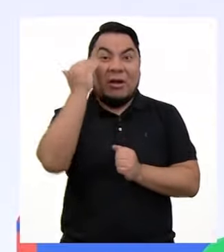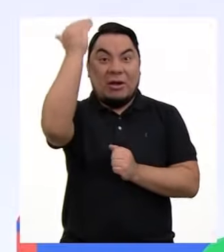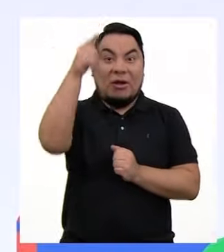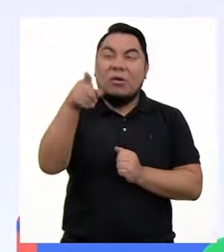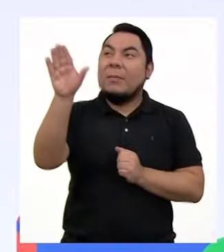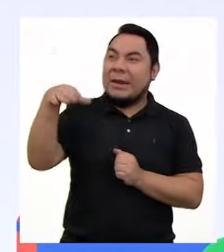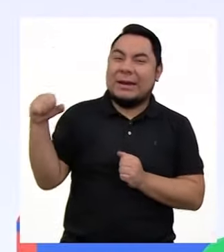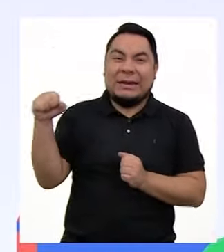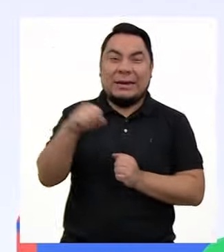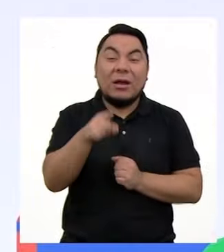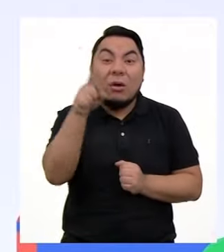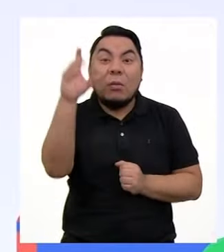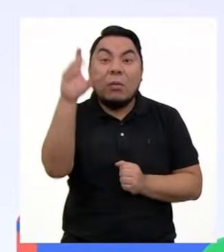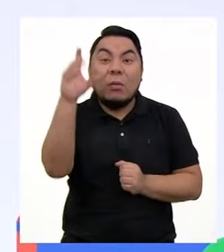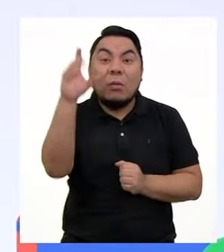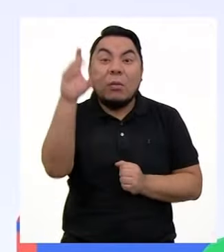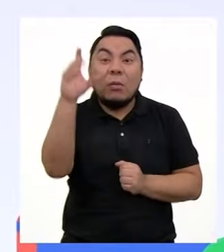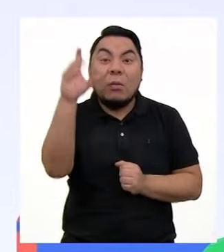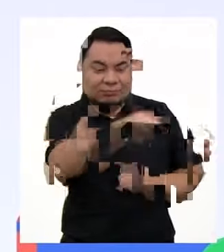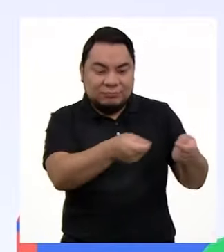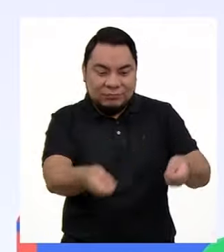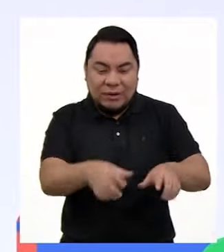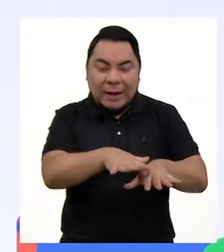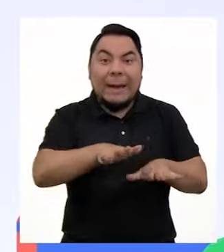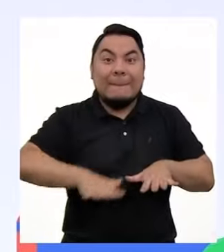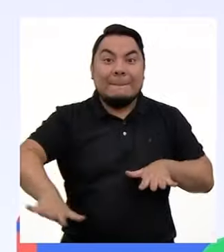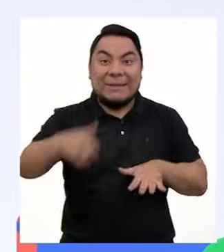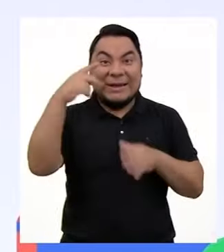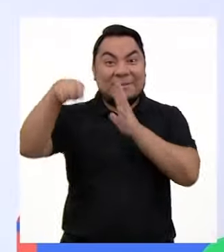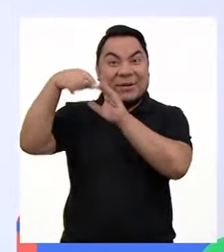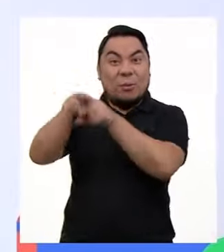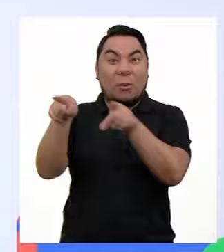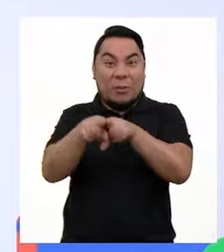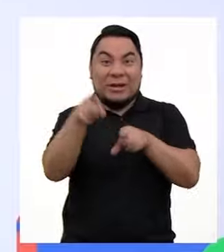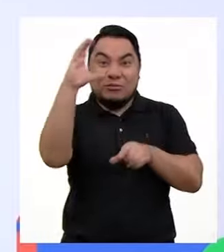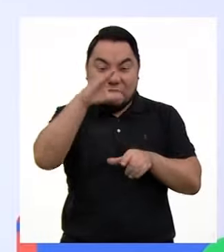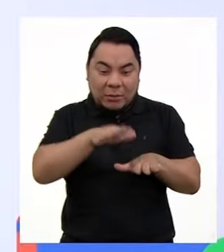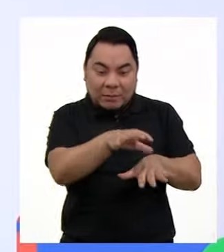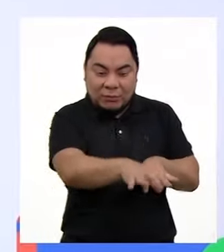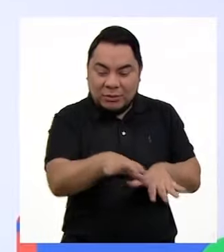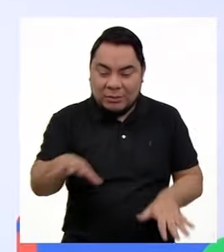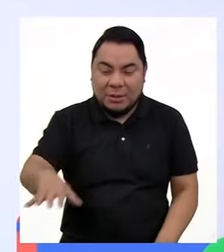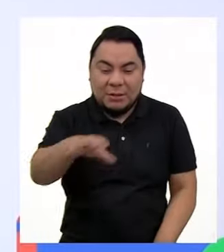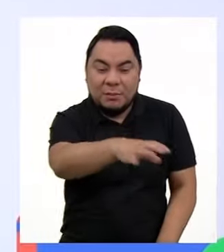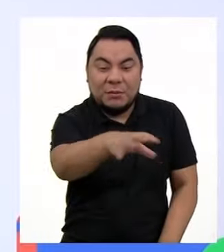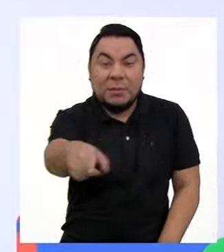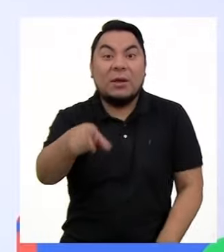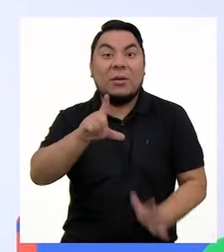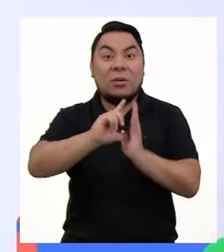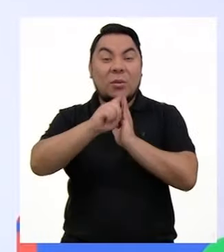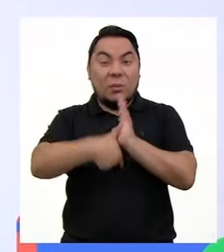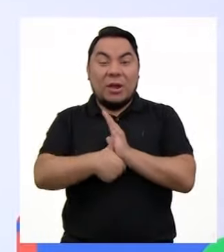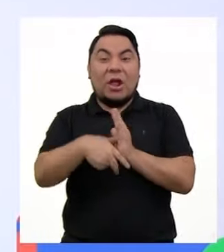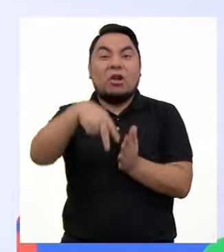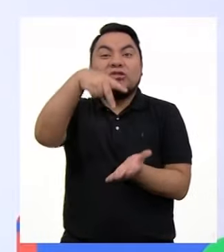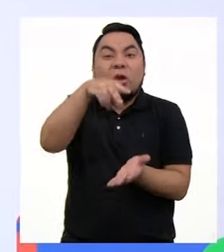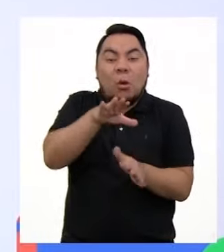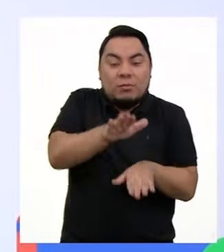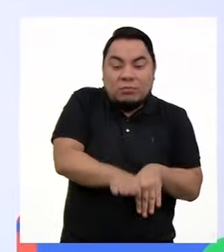favorito buscan objetos piso como vimos en el video? Luego, caminen sobre ellos sin tocar el